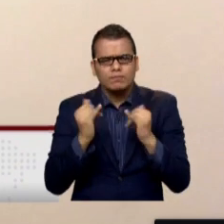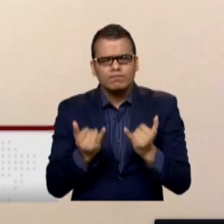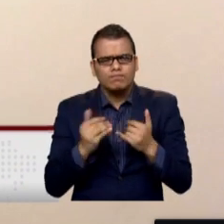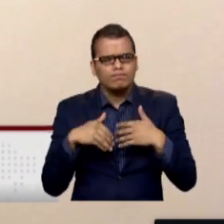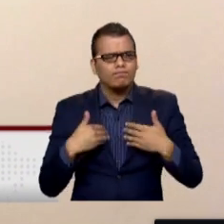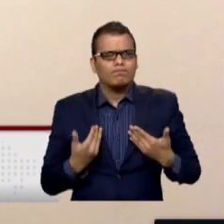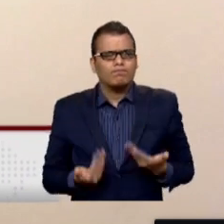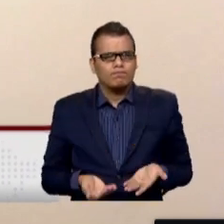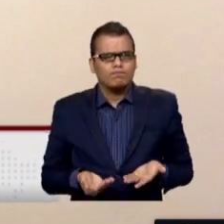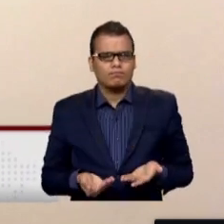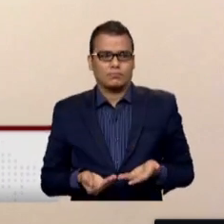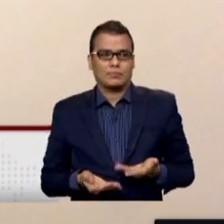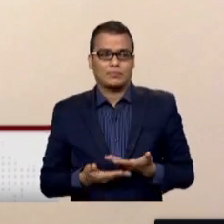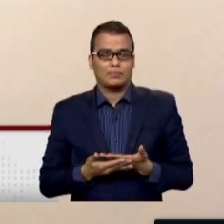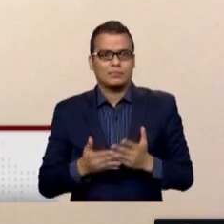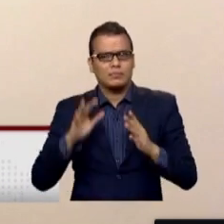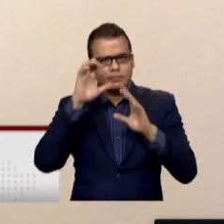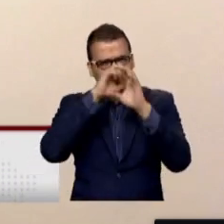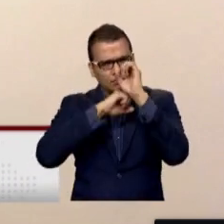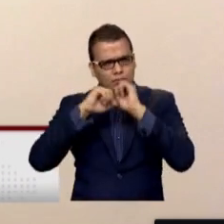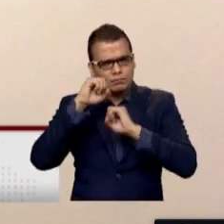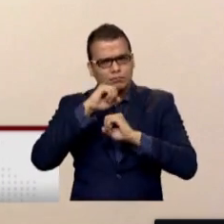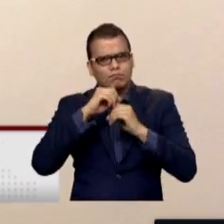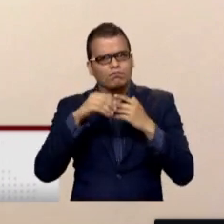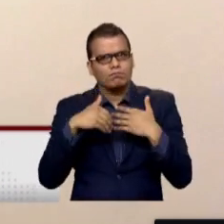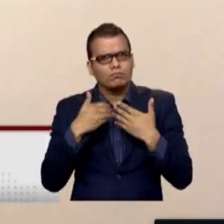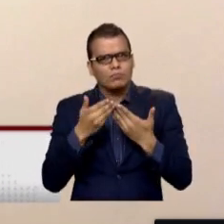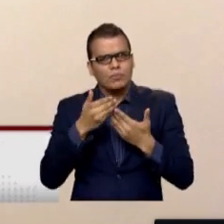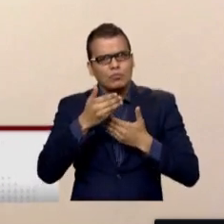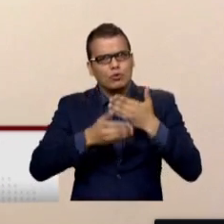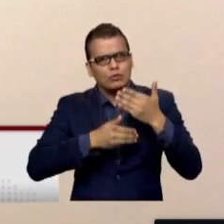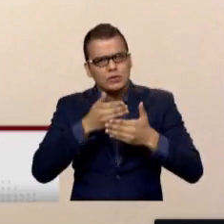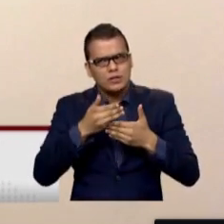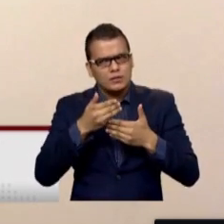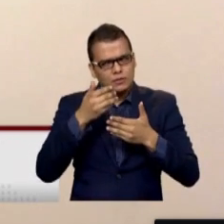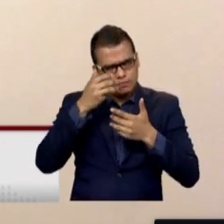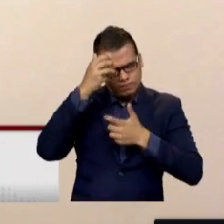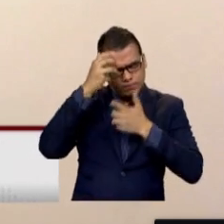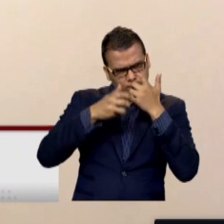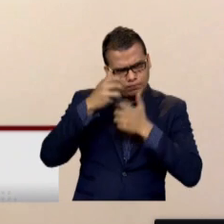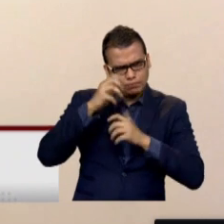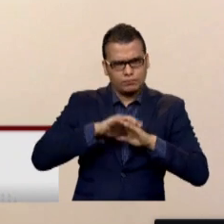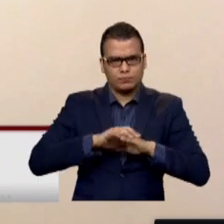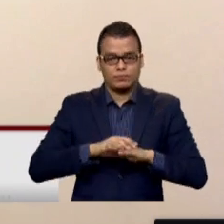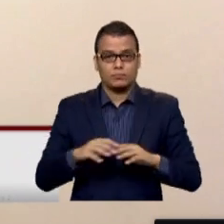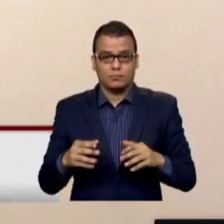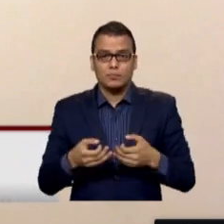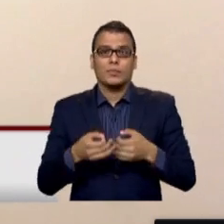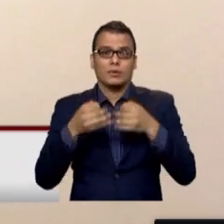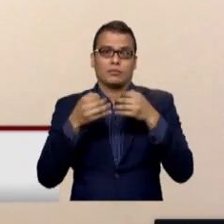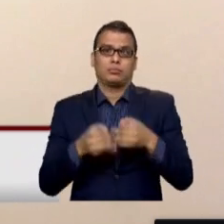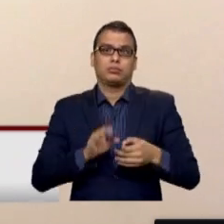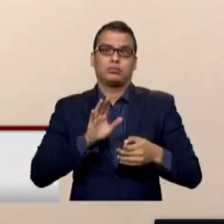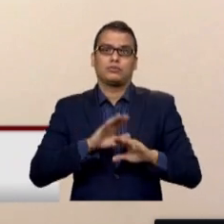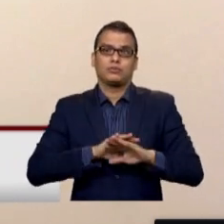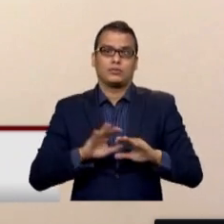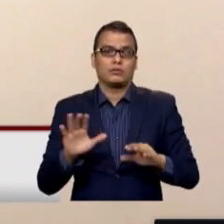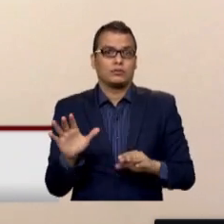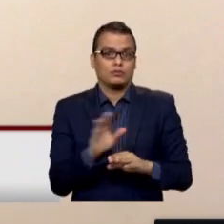poder hacer detección y tamizajes también, en lo cual pues, debemos